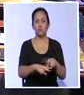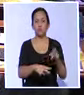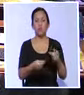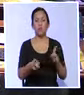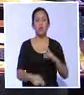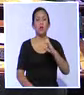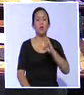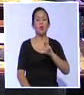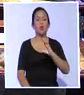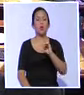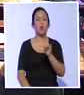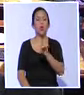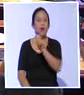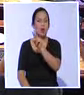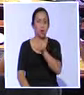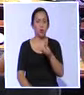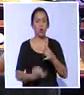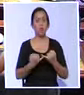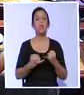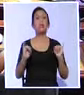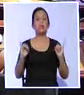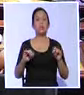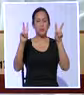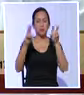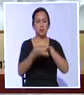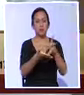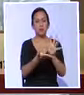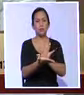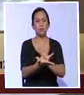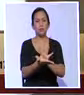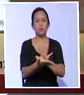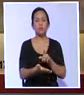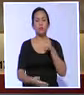henry cucalón resaltó la independencia de la función legislativa